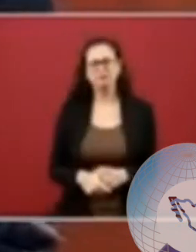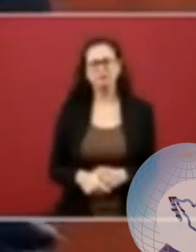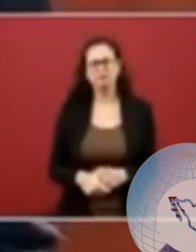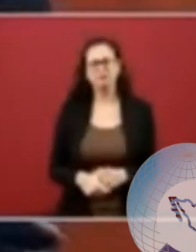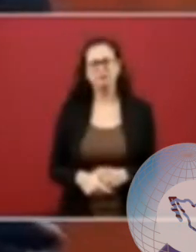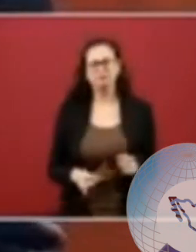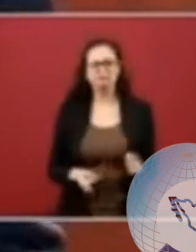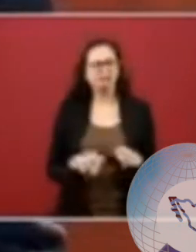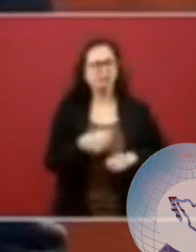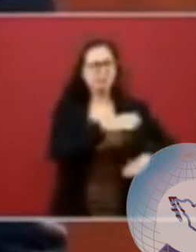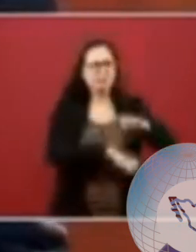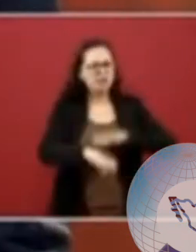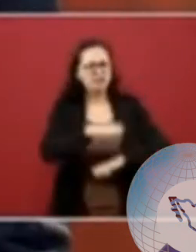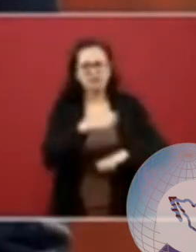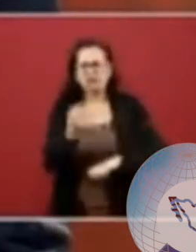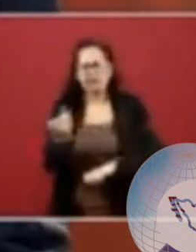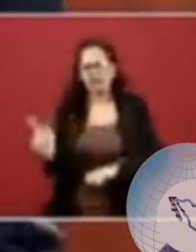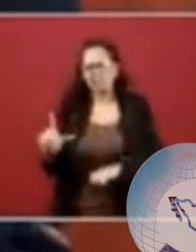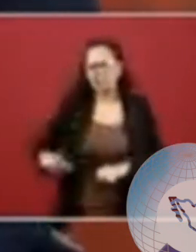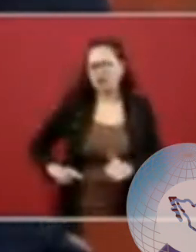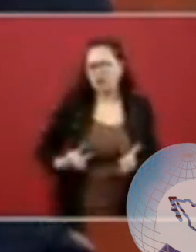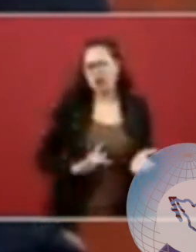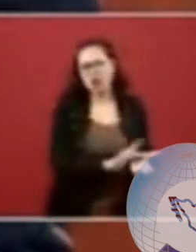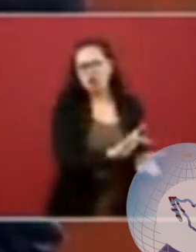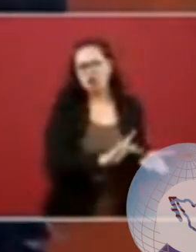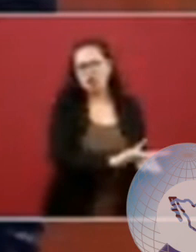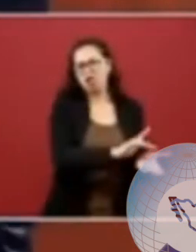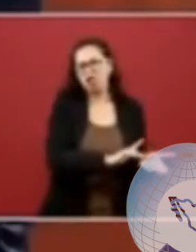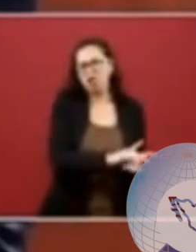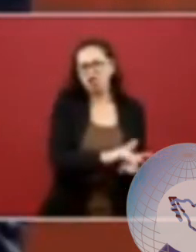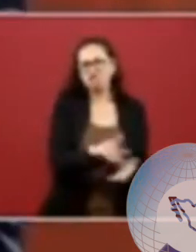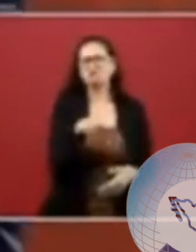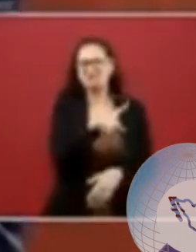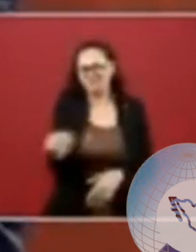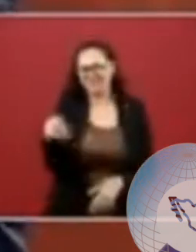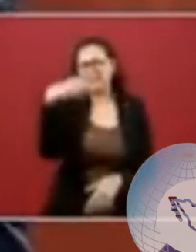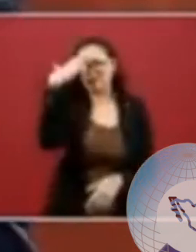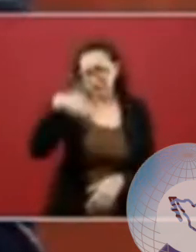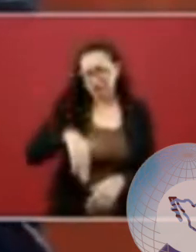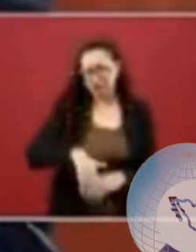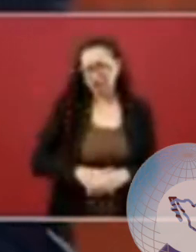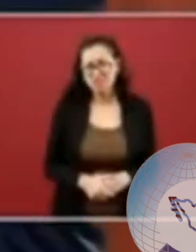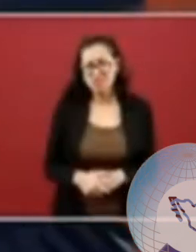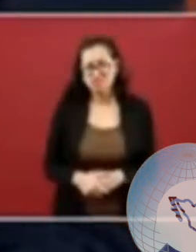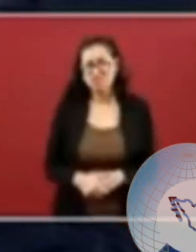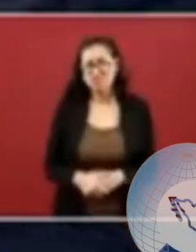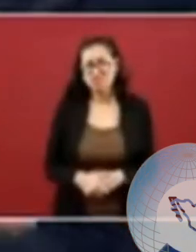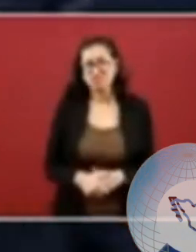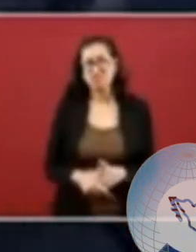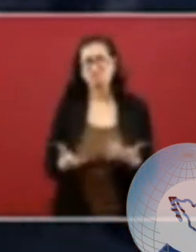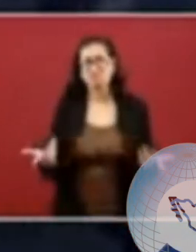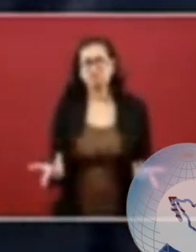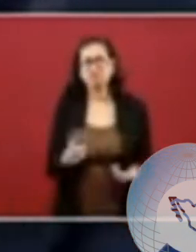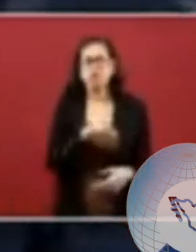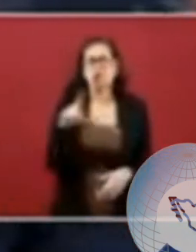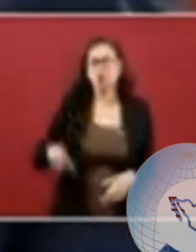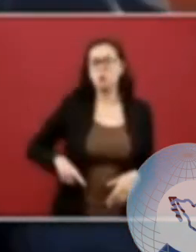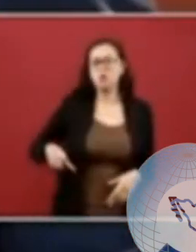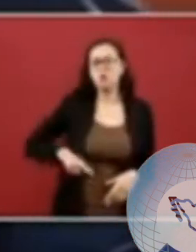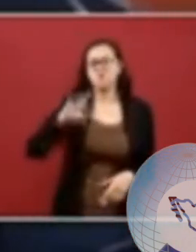apoyando estas empresas. Se sabía de que los funcionarios federales del